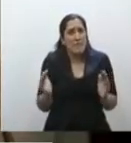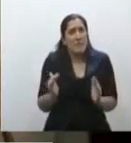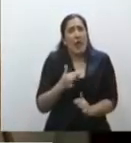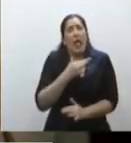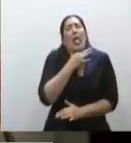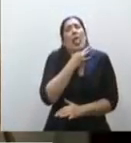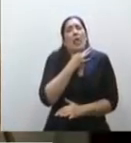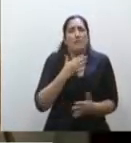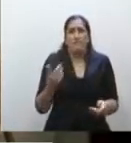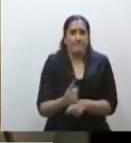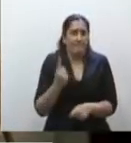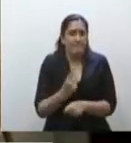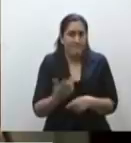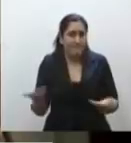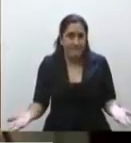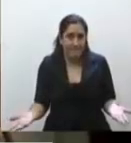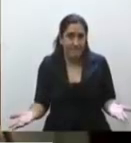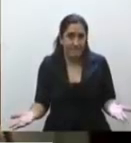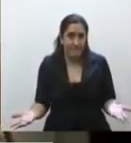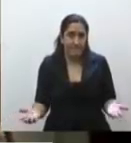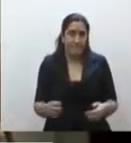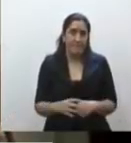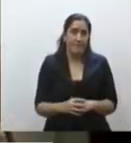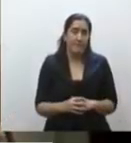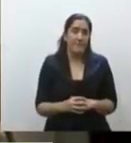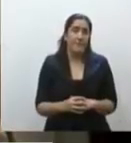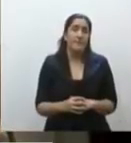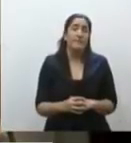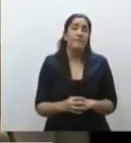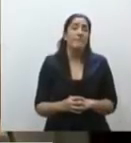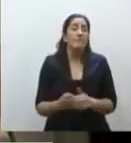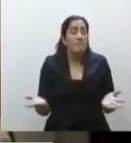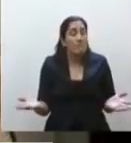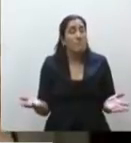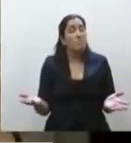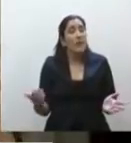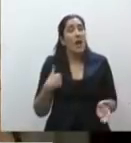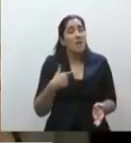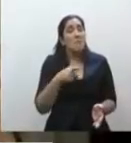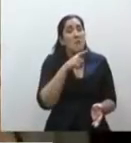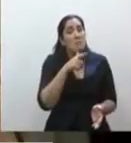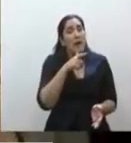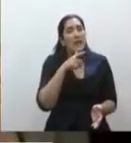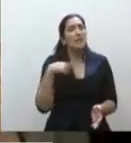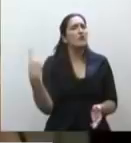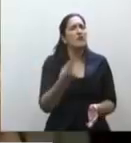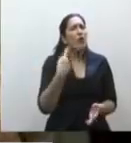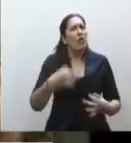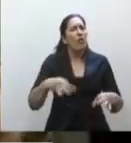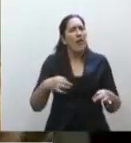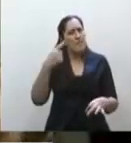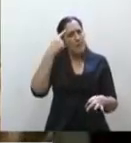cada vez más. Entonces me parece que deberíamos ser todos muy